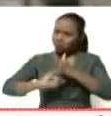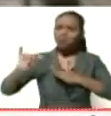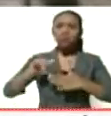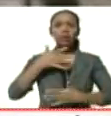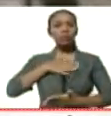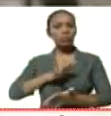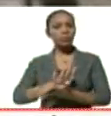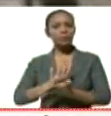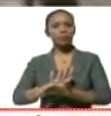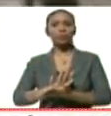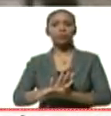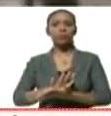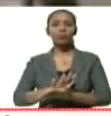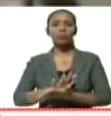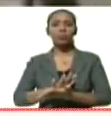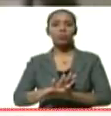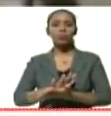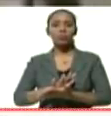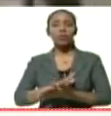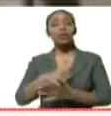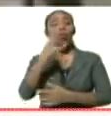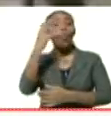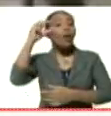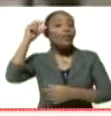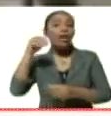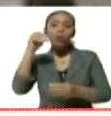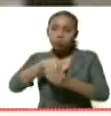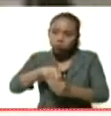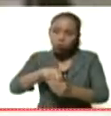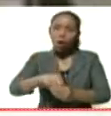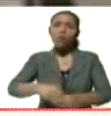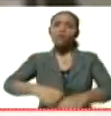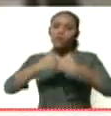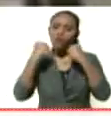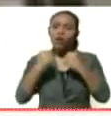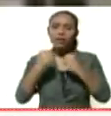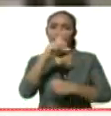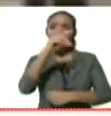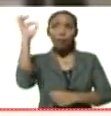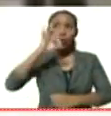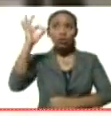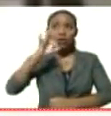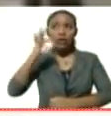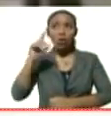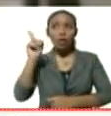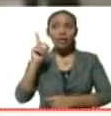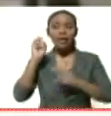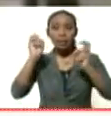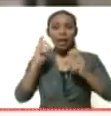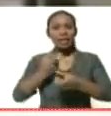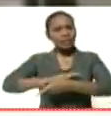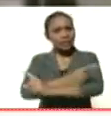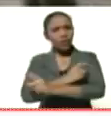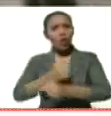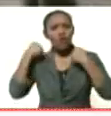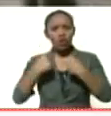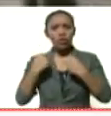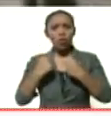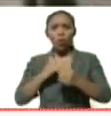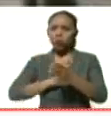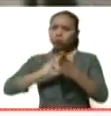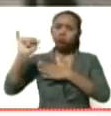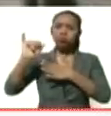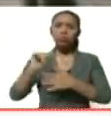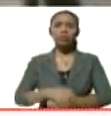serenidad y cuarentena radical al 100%, esa es la consigna. Nervios de acero, máxima